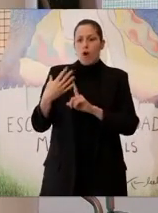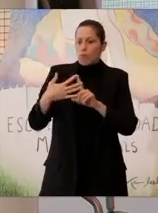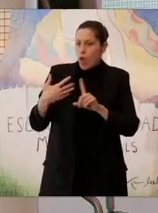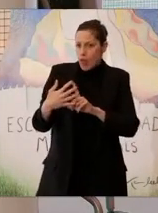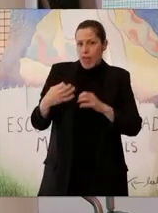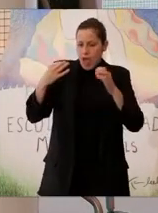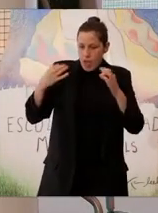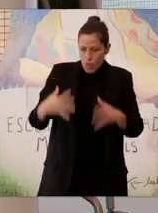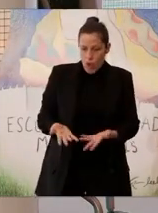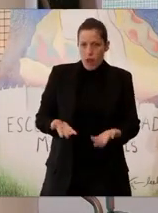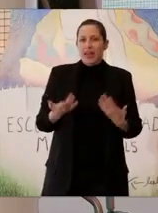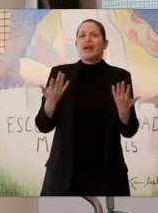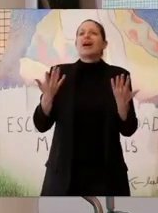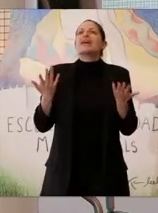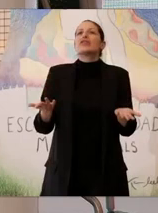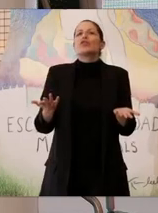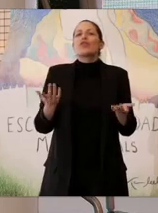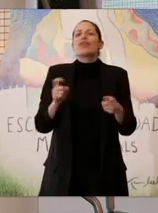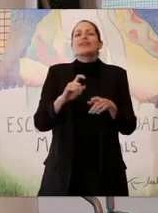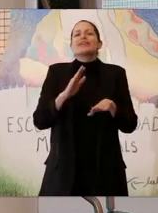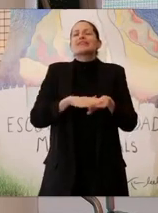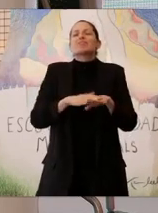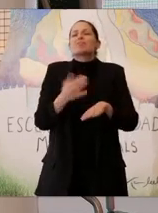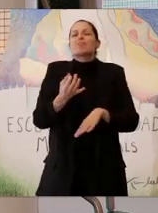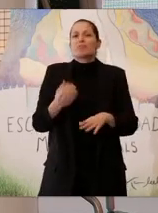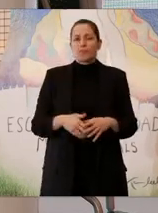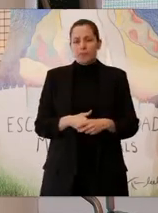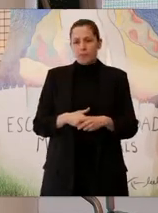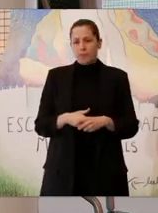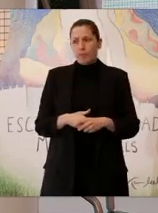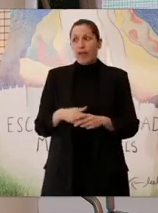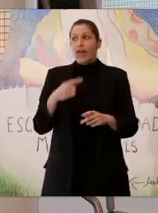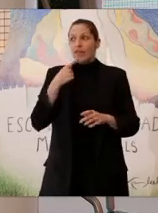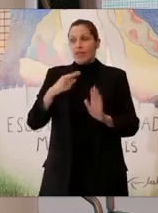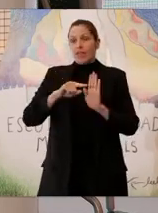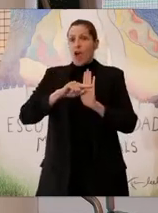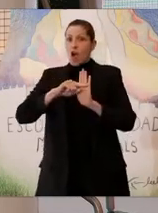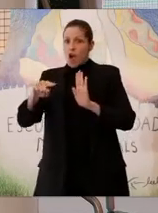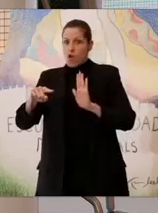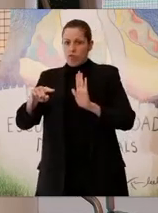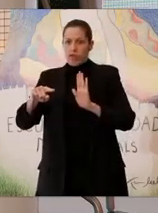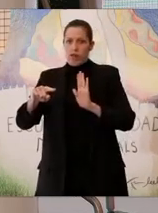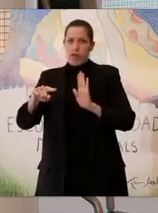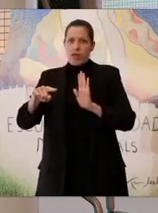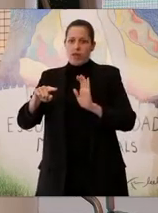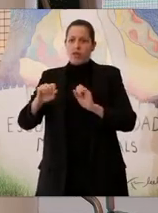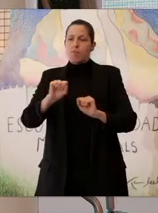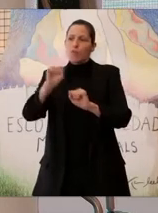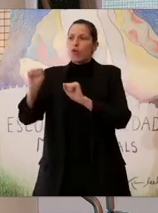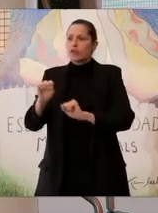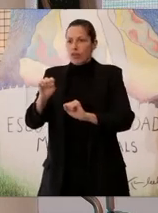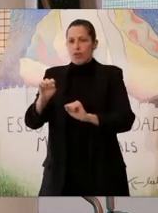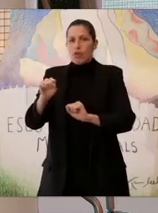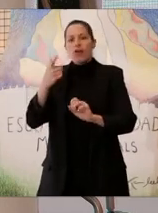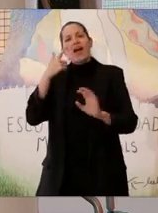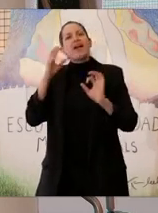que haber algún factor determinante. El Consejo decía que se daban más órdenes en los juzgados exclusivos de violencia sobre la mujer. Eso sí, pues, denota que